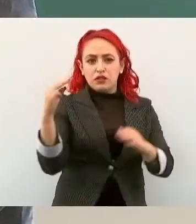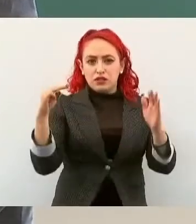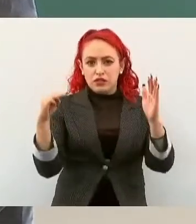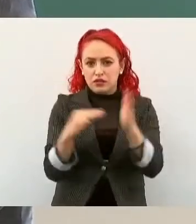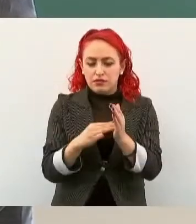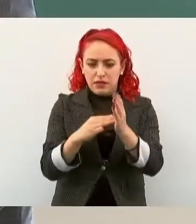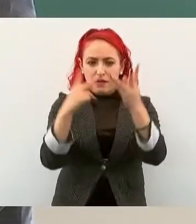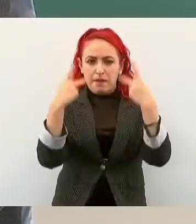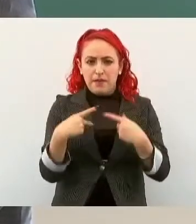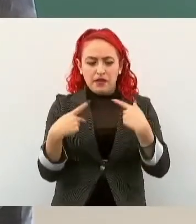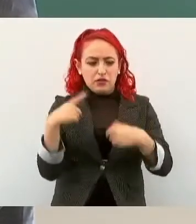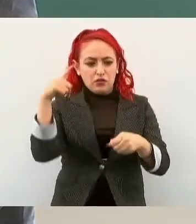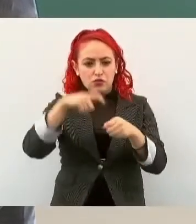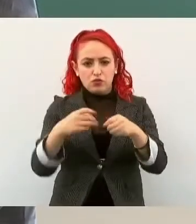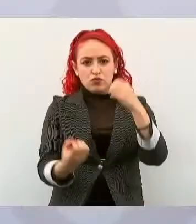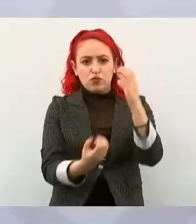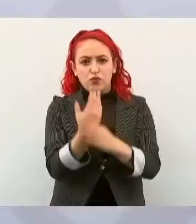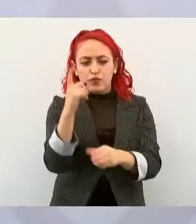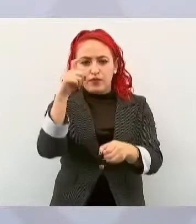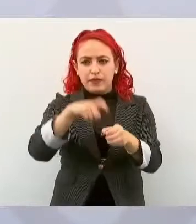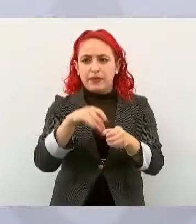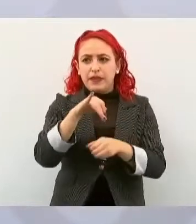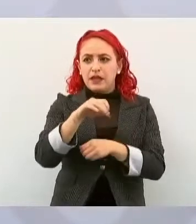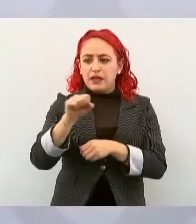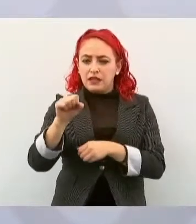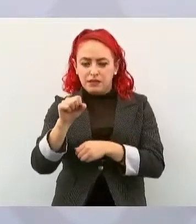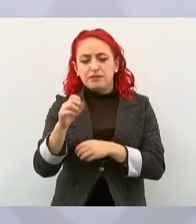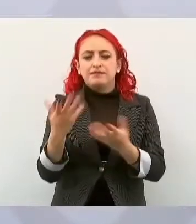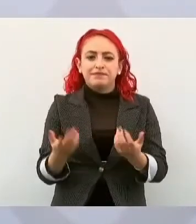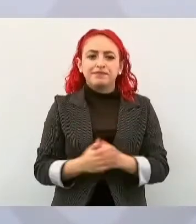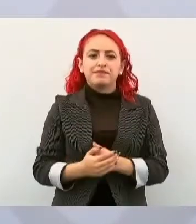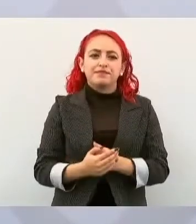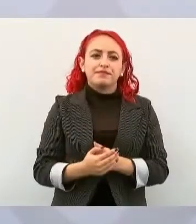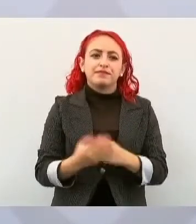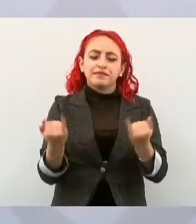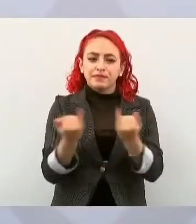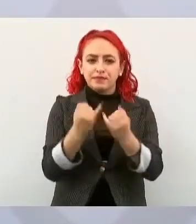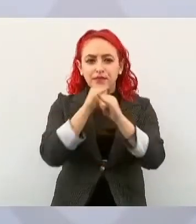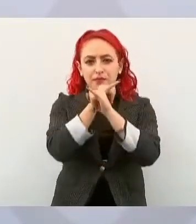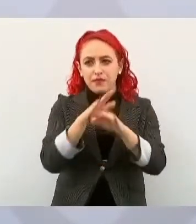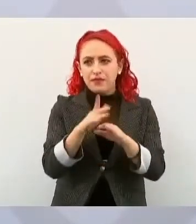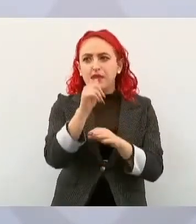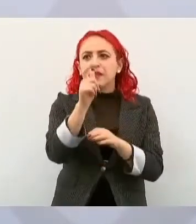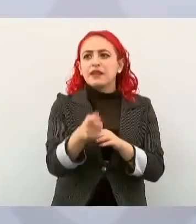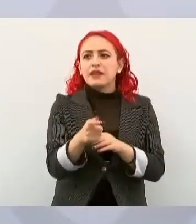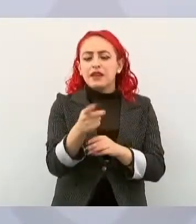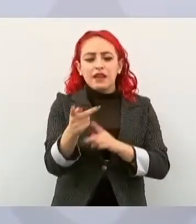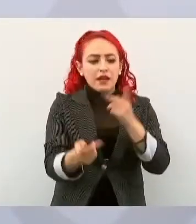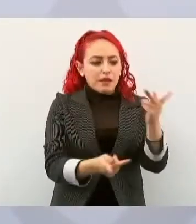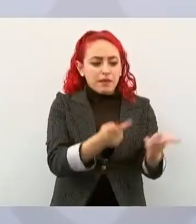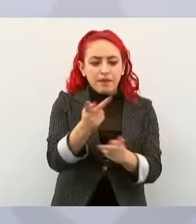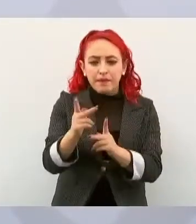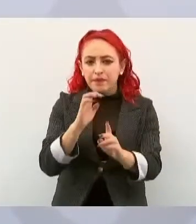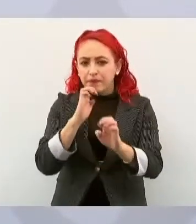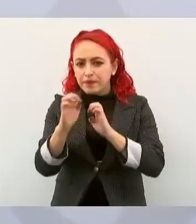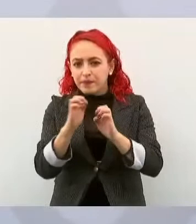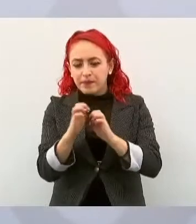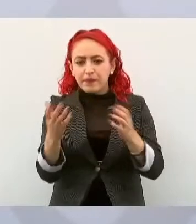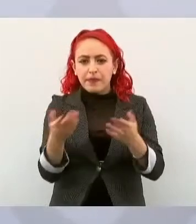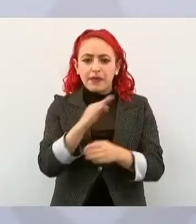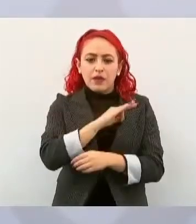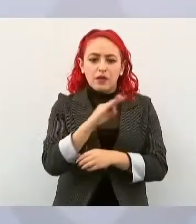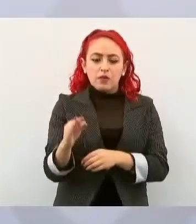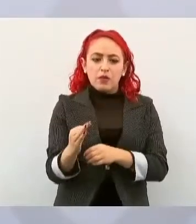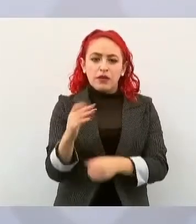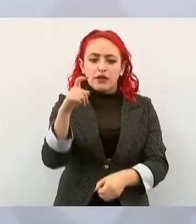3,200,000 habitantes de Michoacán. También les informamos que de acuerdo al censo realizado, podrán